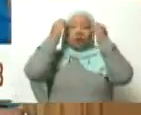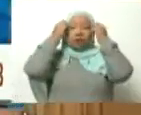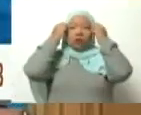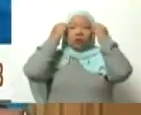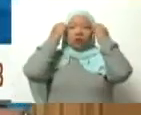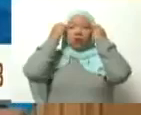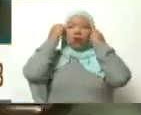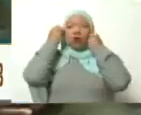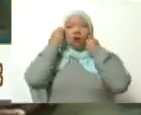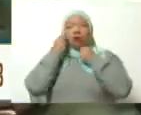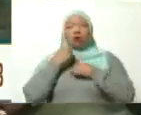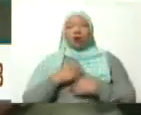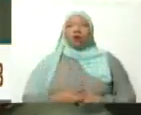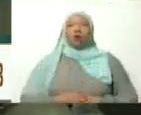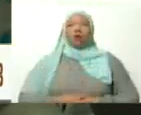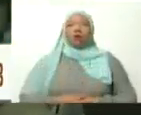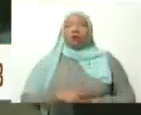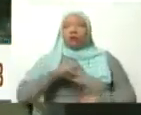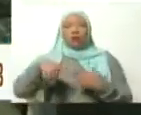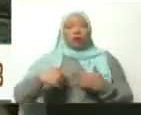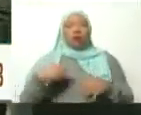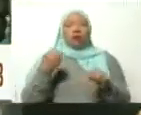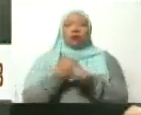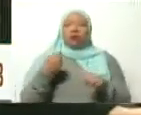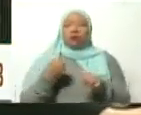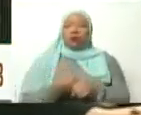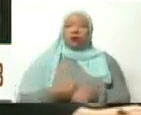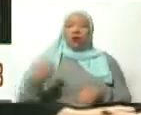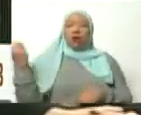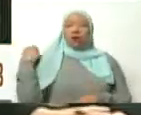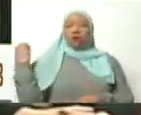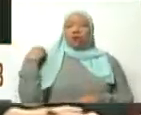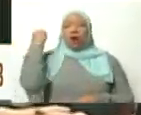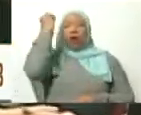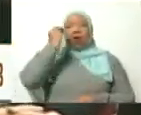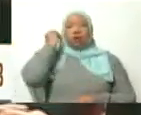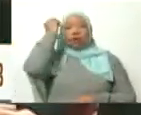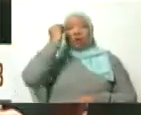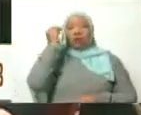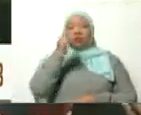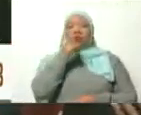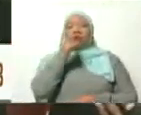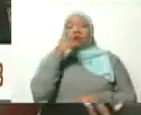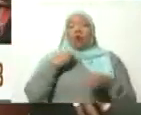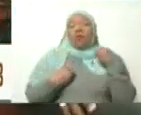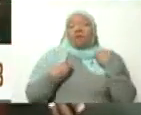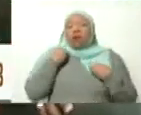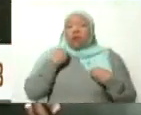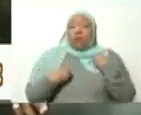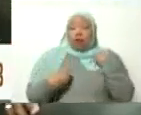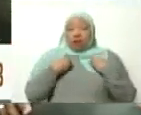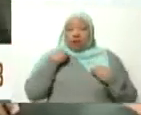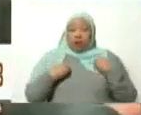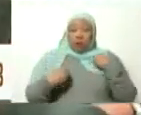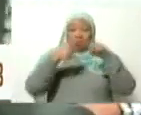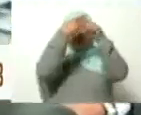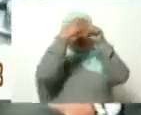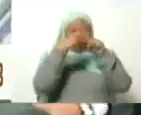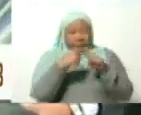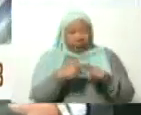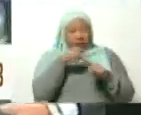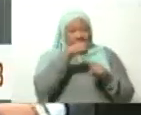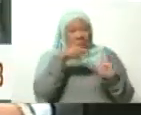cifra que nos tiene que llamar a todos a la reflexión, a la preocupación, pero que es una cifra